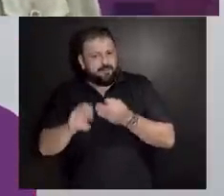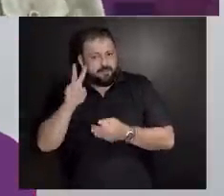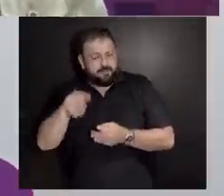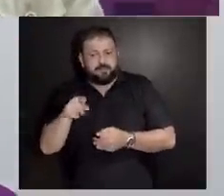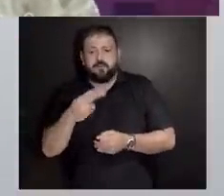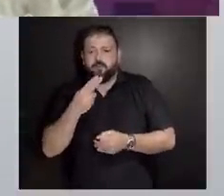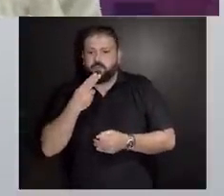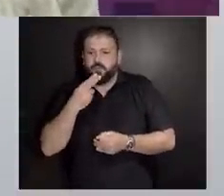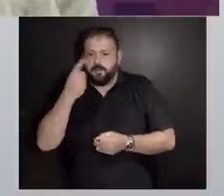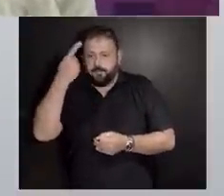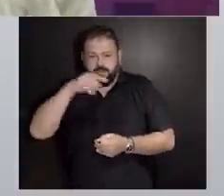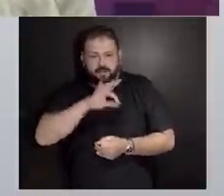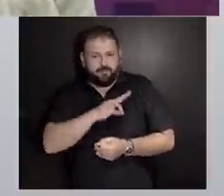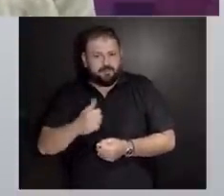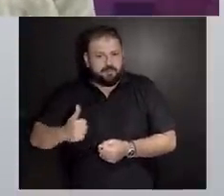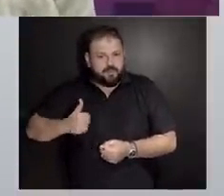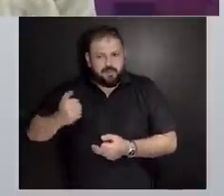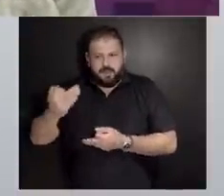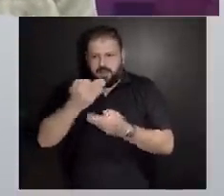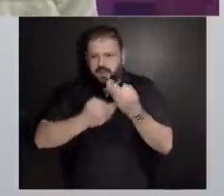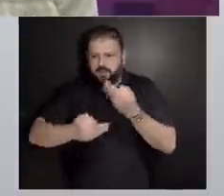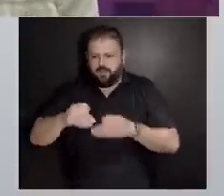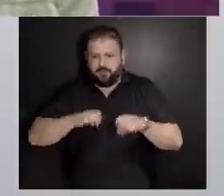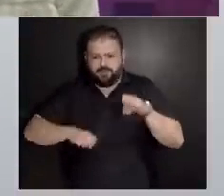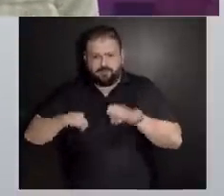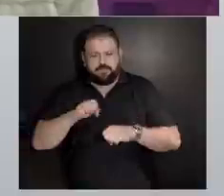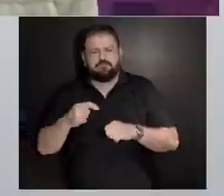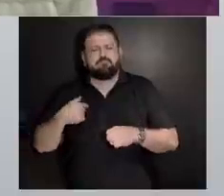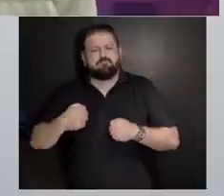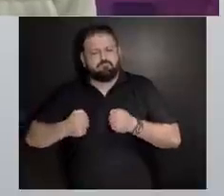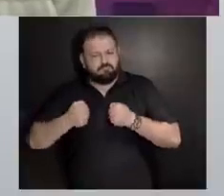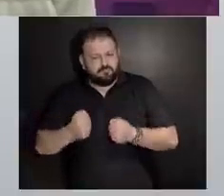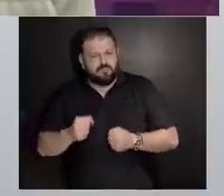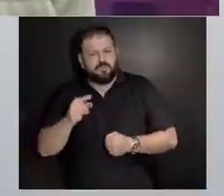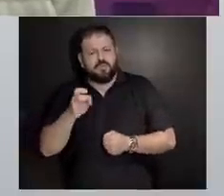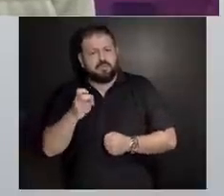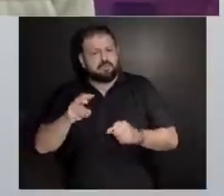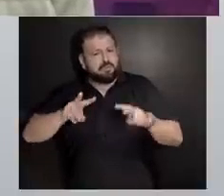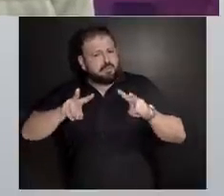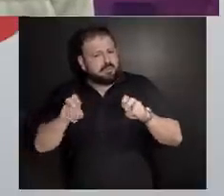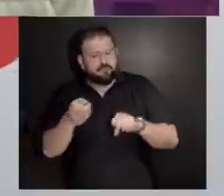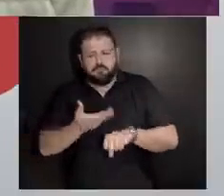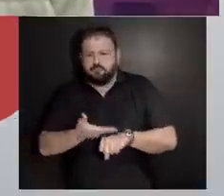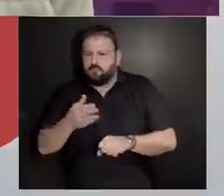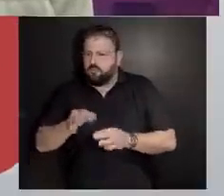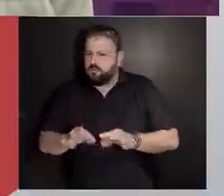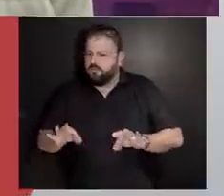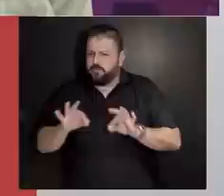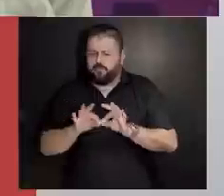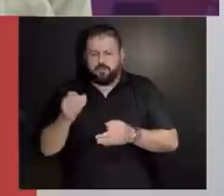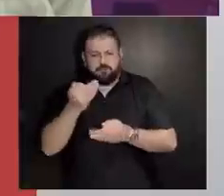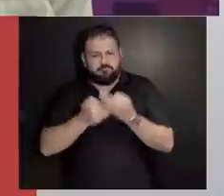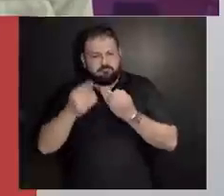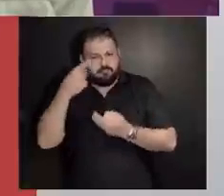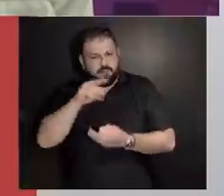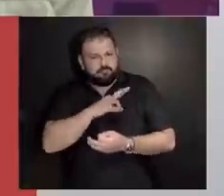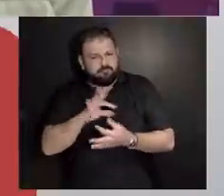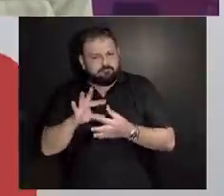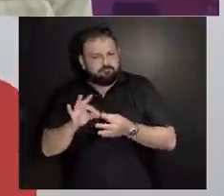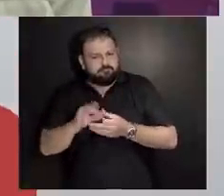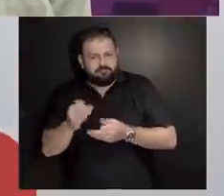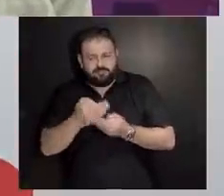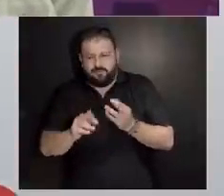mucha utilidad y provecho para nuestros empresarios. Estamos segurísimos que sí, es un tema muy importante y bueno, pues llevado de la mano de ustedes, qué mejor forma